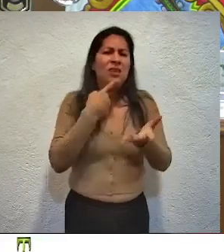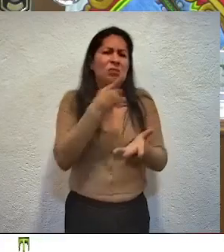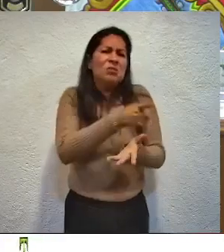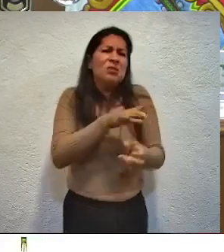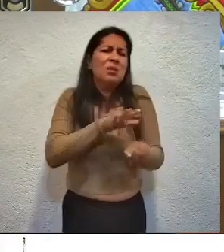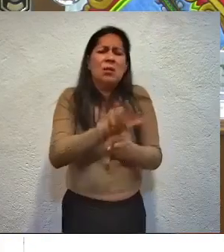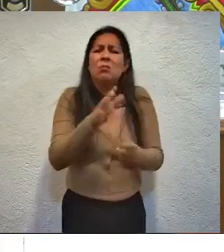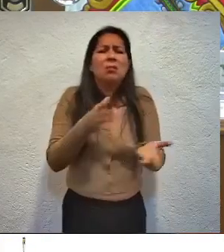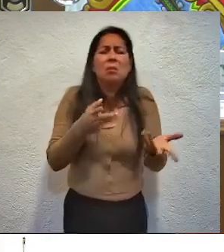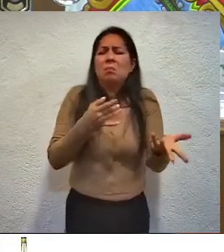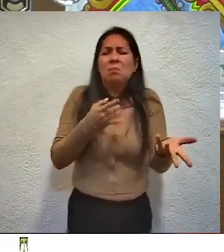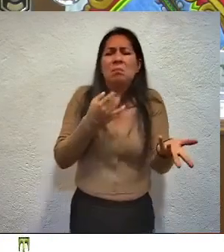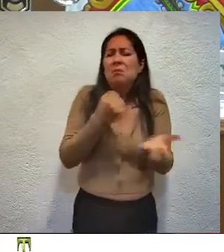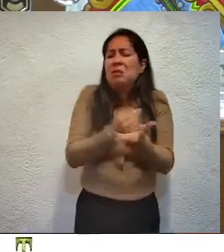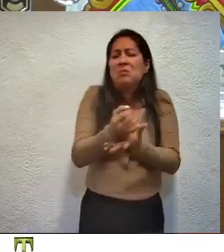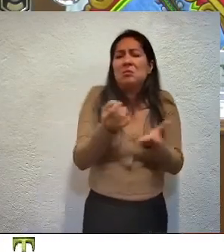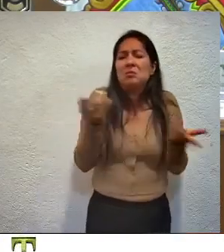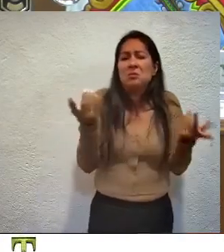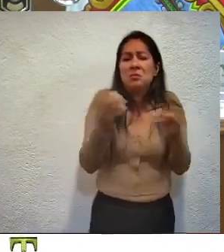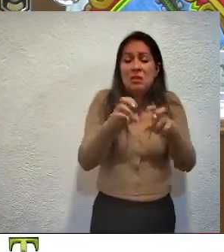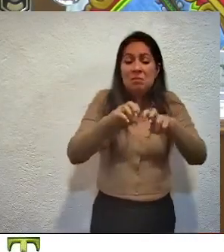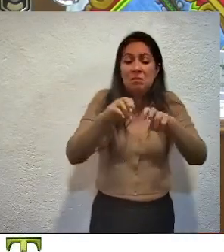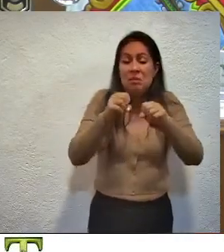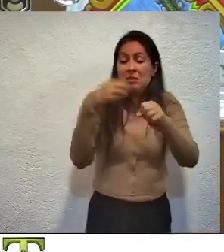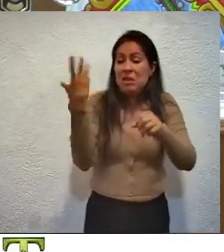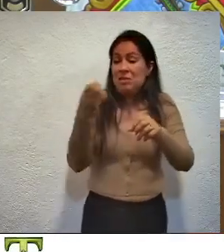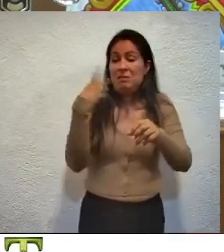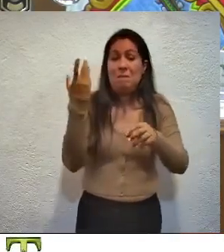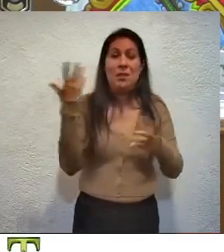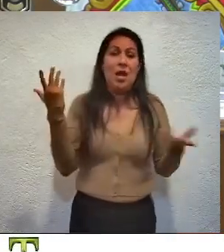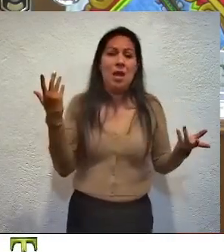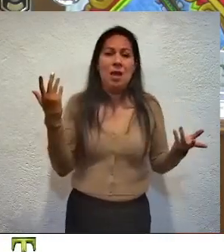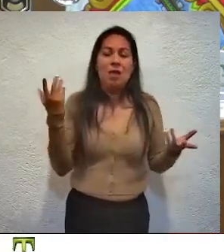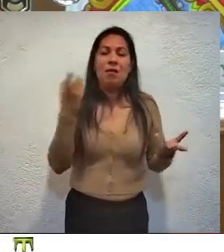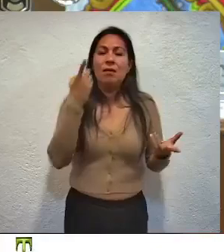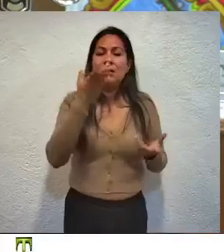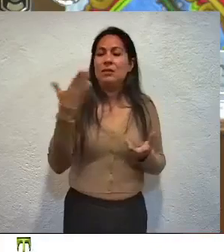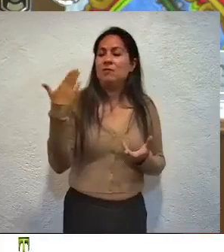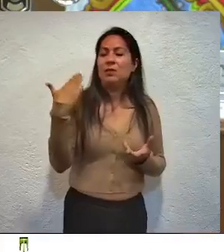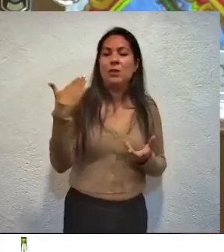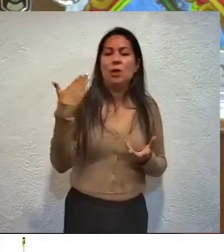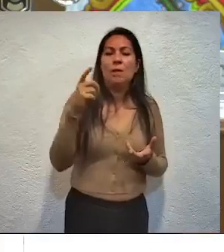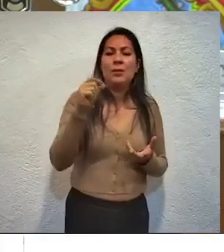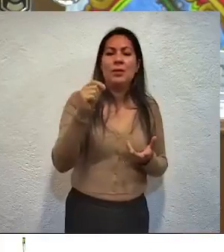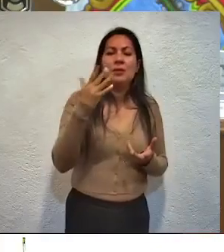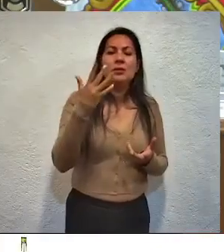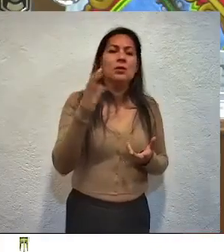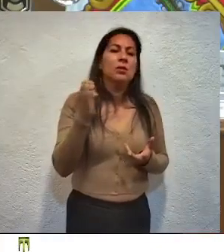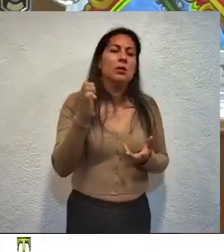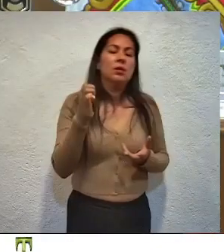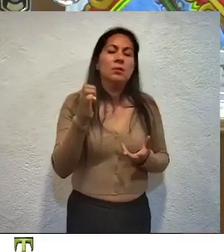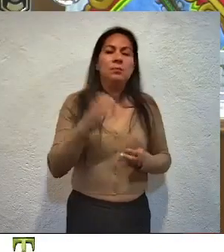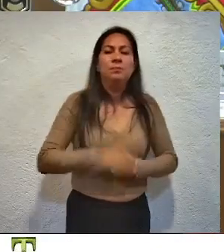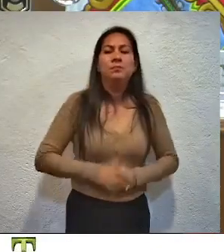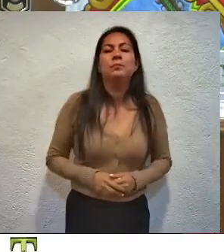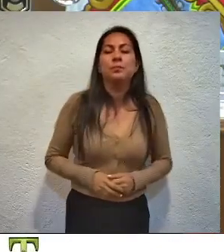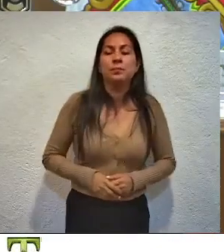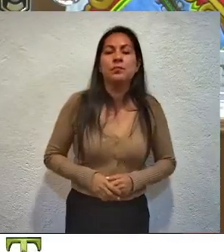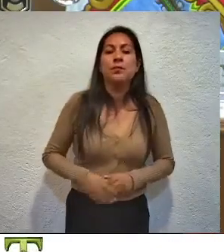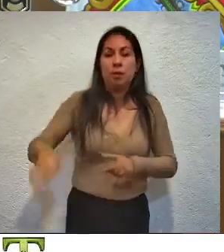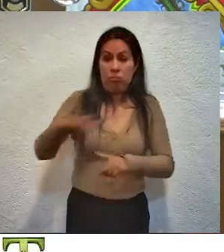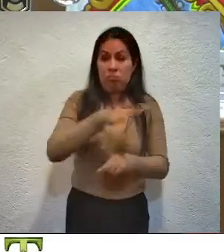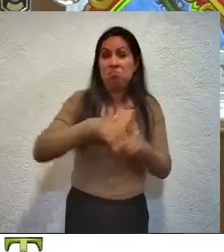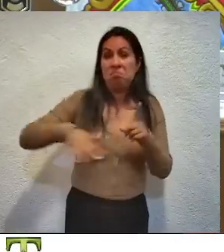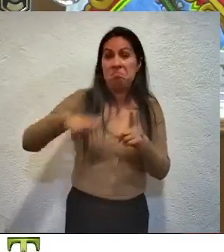una determinación adoptada por la Asamblea llamada AMCRA, que fue celebrada el pasado 25 de enero. En ese